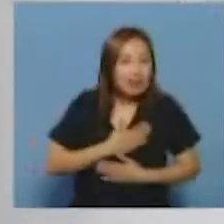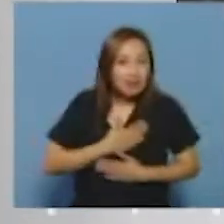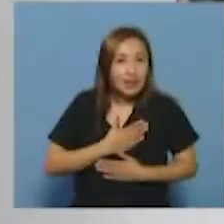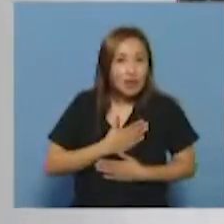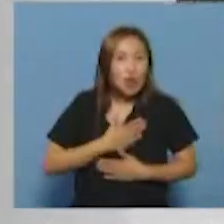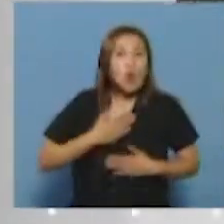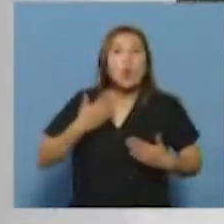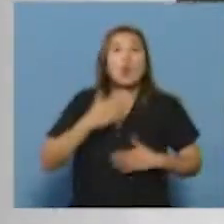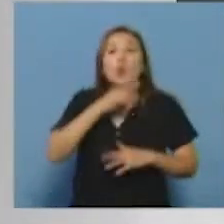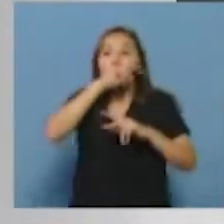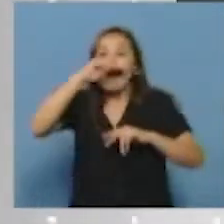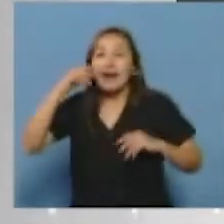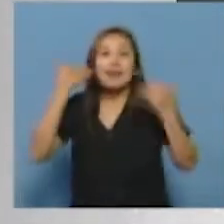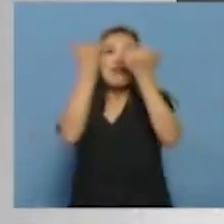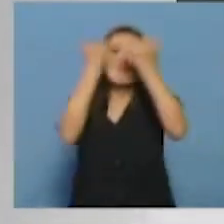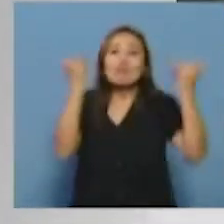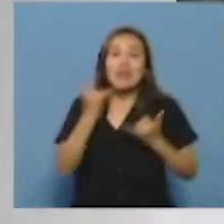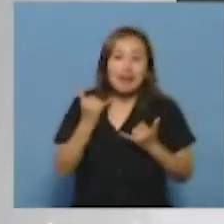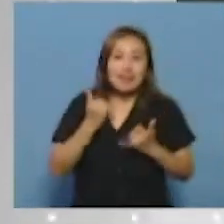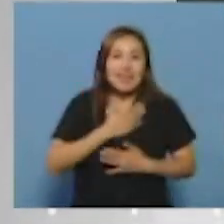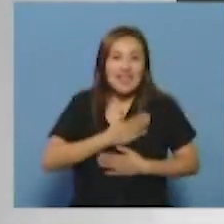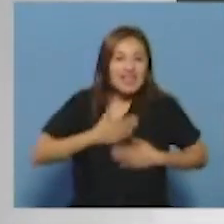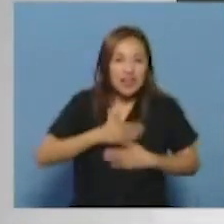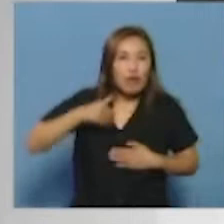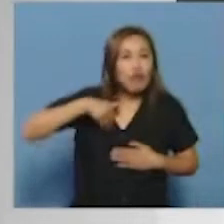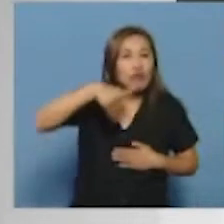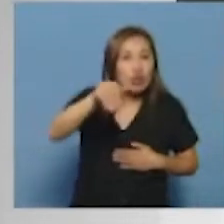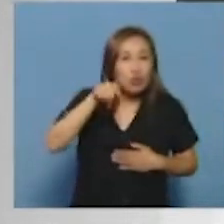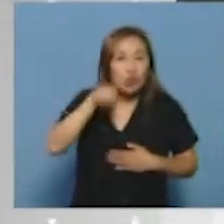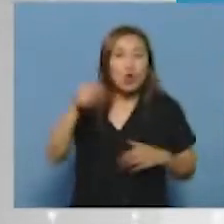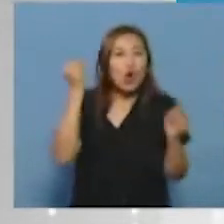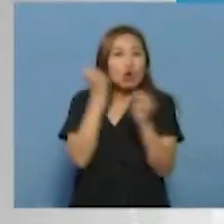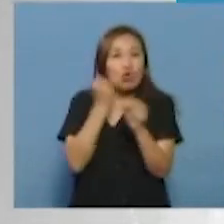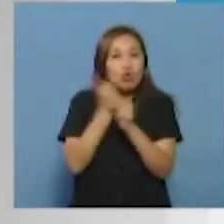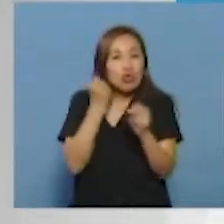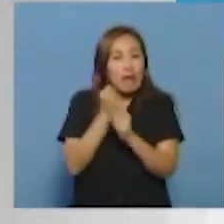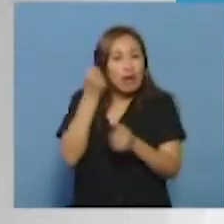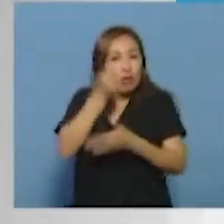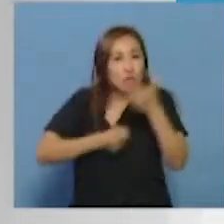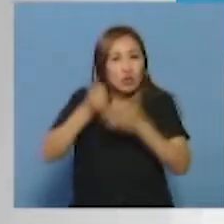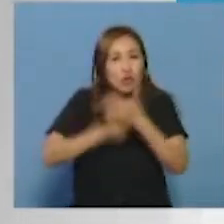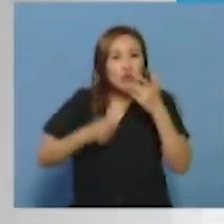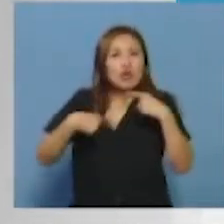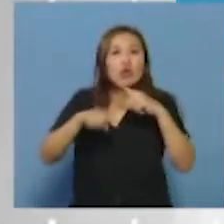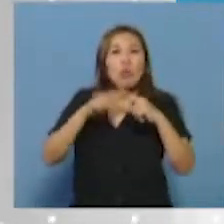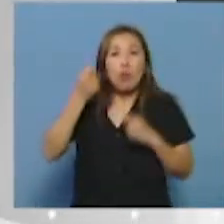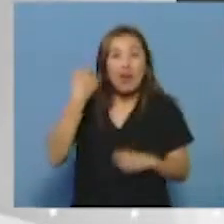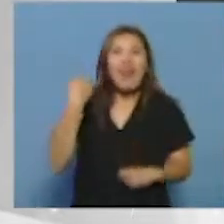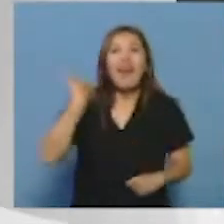de esperanza y de futuro, de verdadero compromiso con lo que hacemos y con nuestro